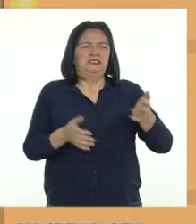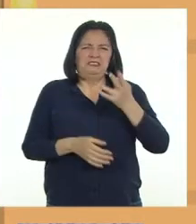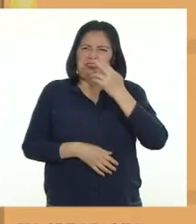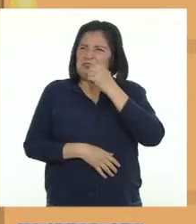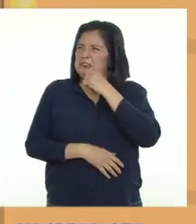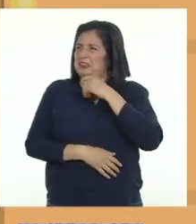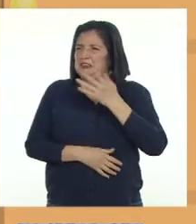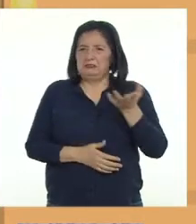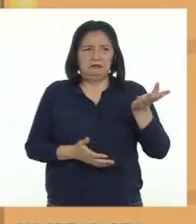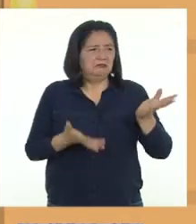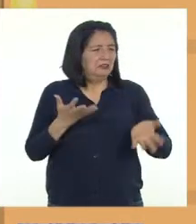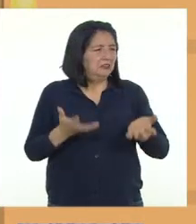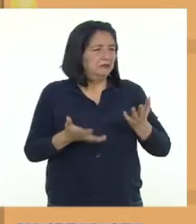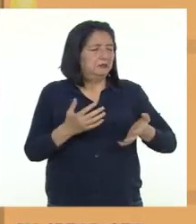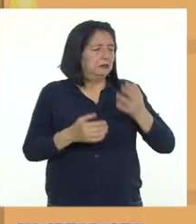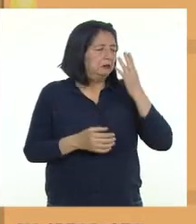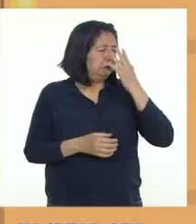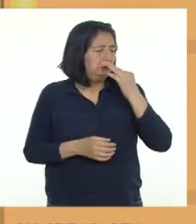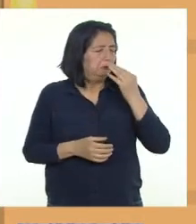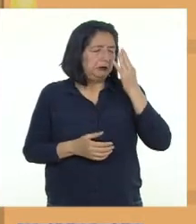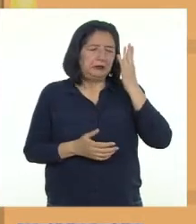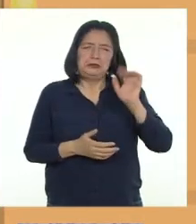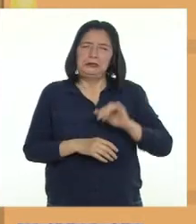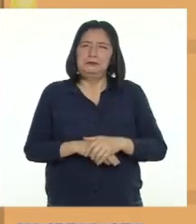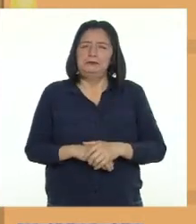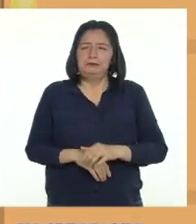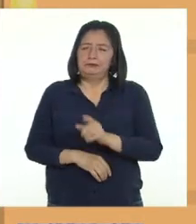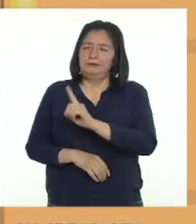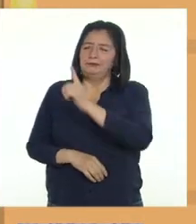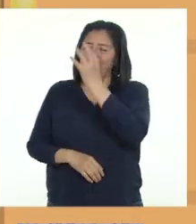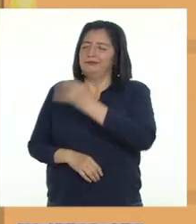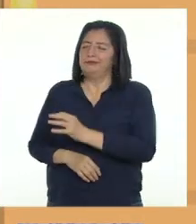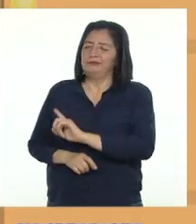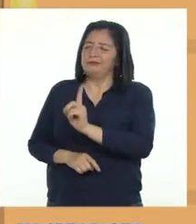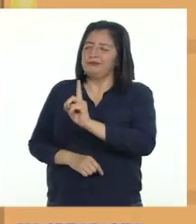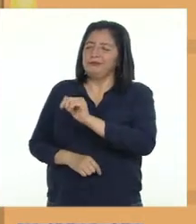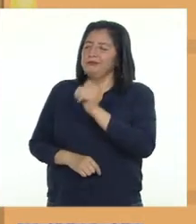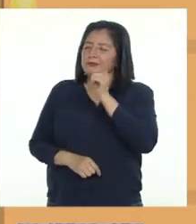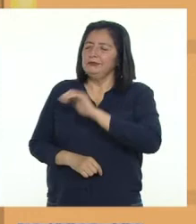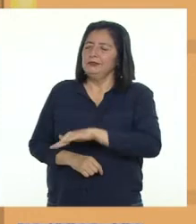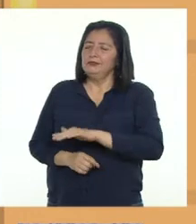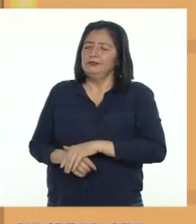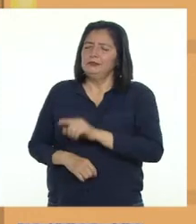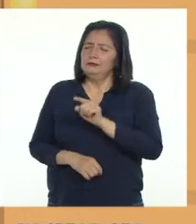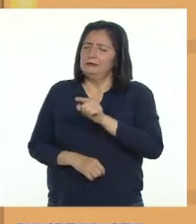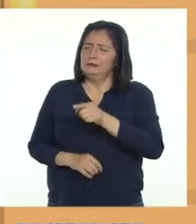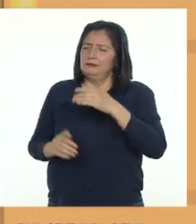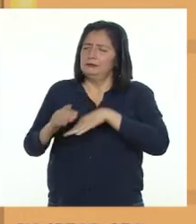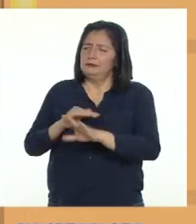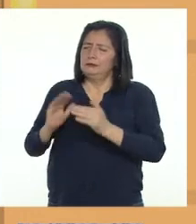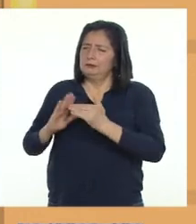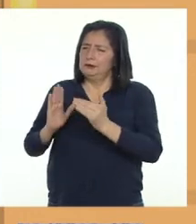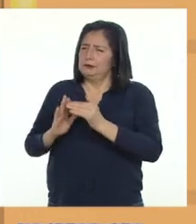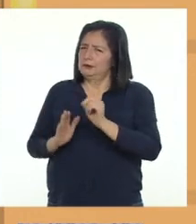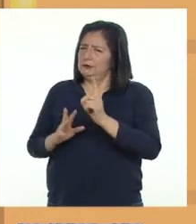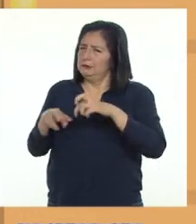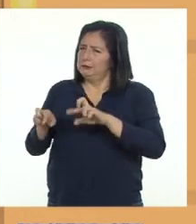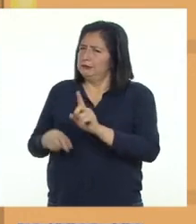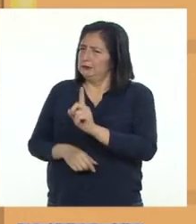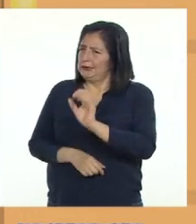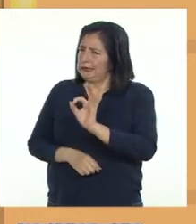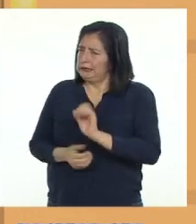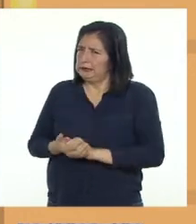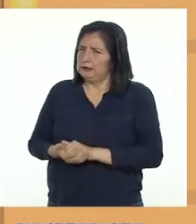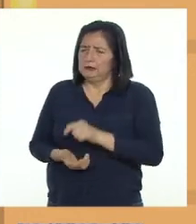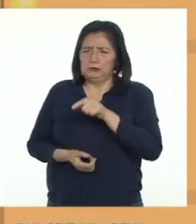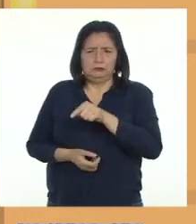raro. Debí haber estado dormida, sí. No te creo nada, niña. ¿Has entrado a mi casa sin permiso?